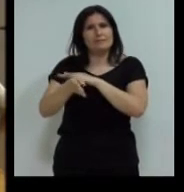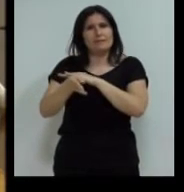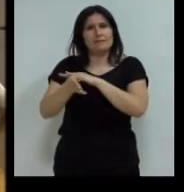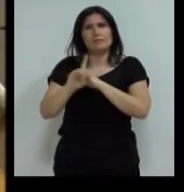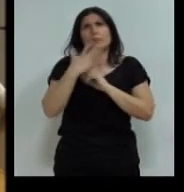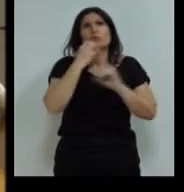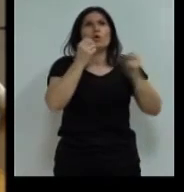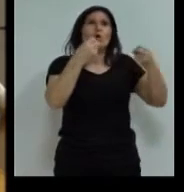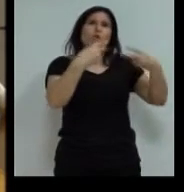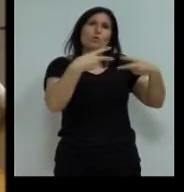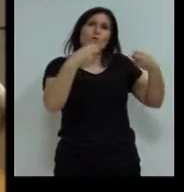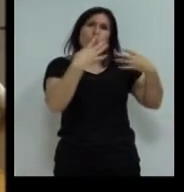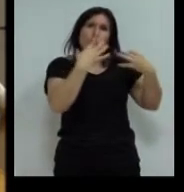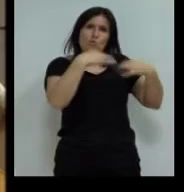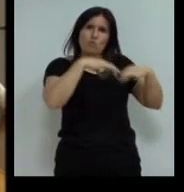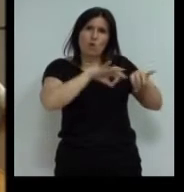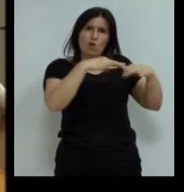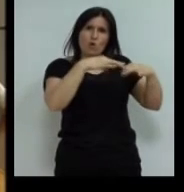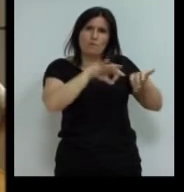normal, que es el subtitulado